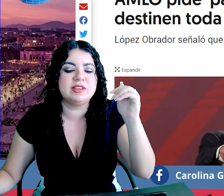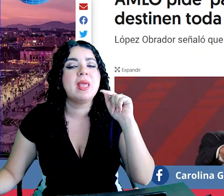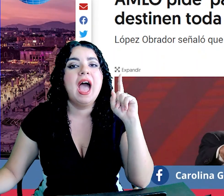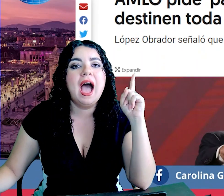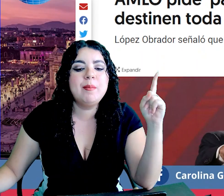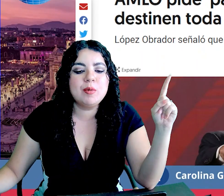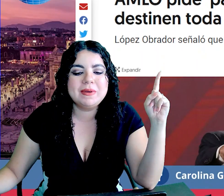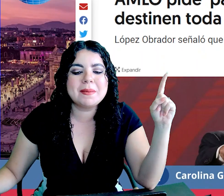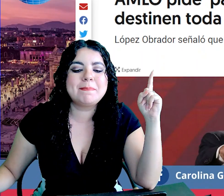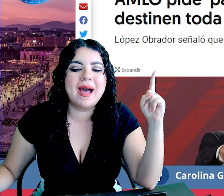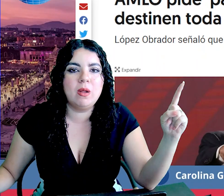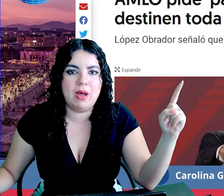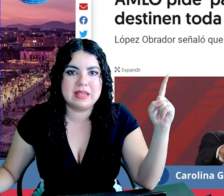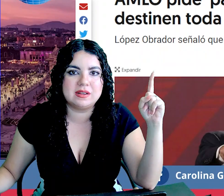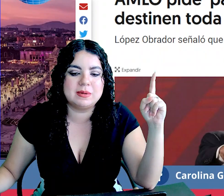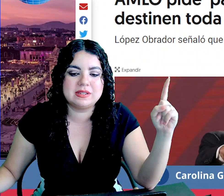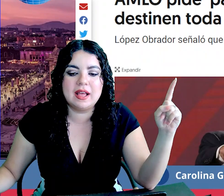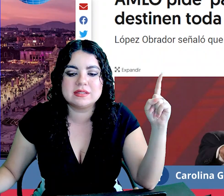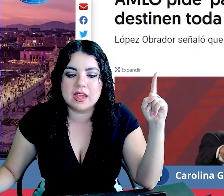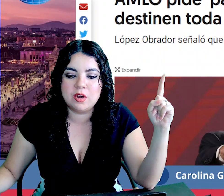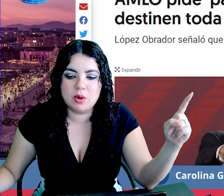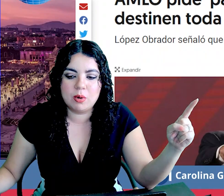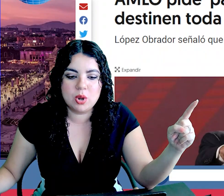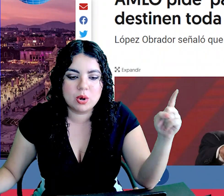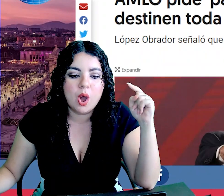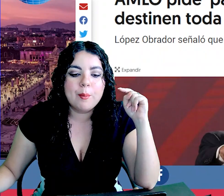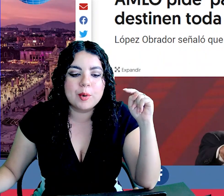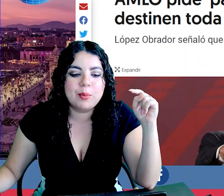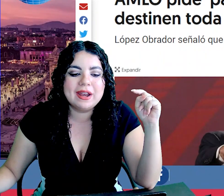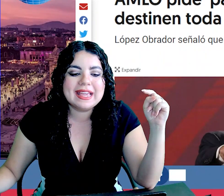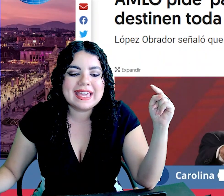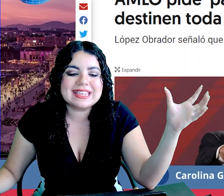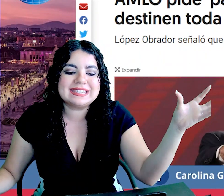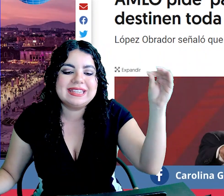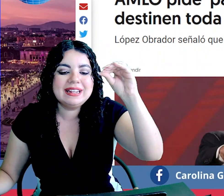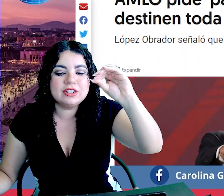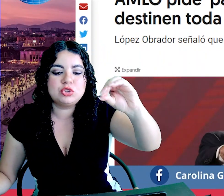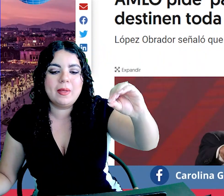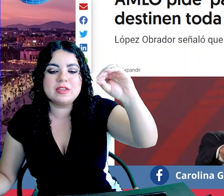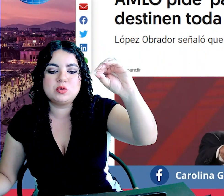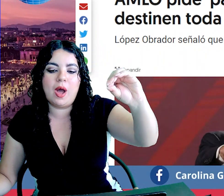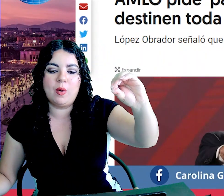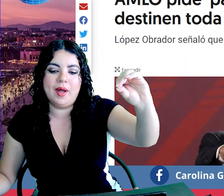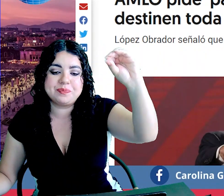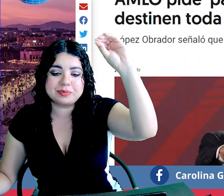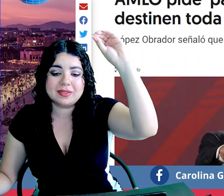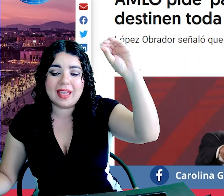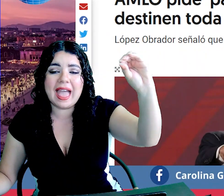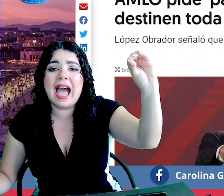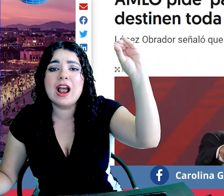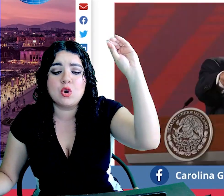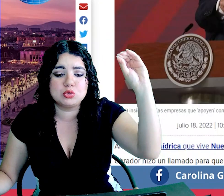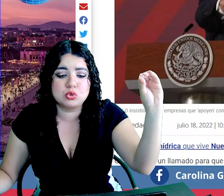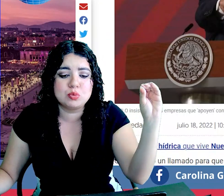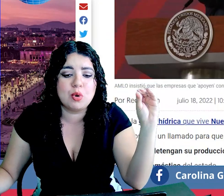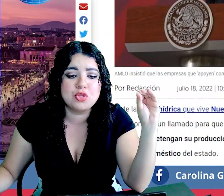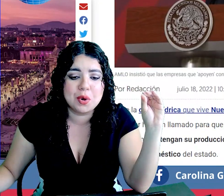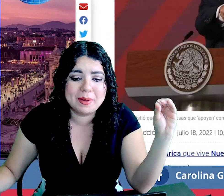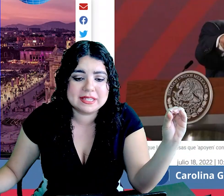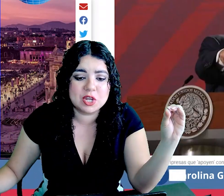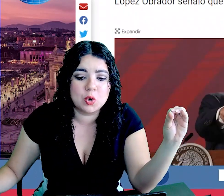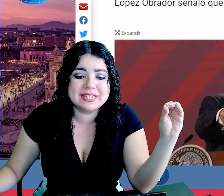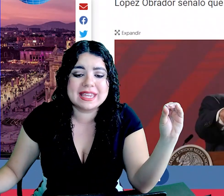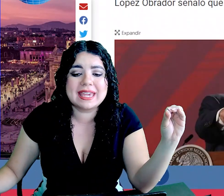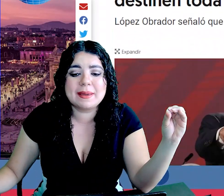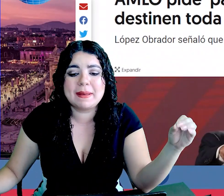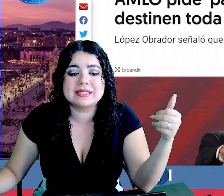así. AMLO pide paro a cerveceras en Nuevo León. Propone que destinen toda su agua a consumo